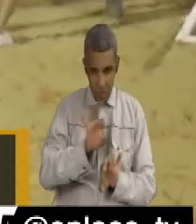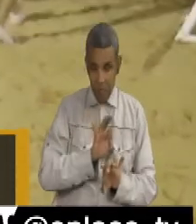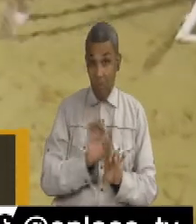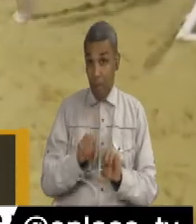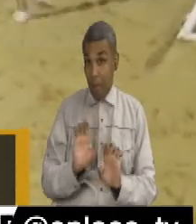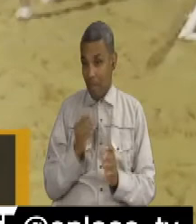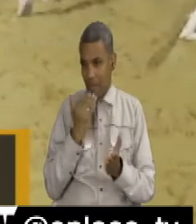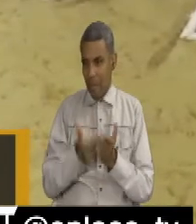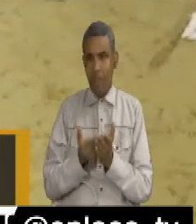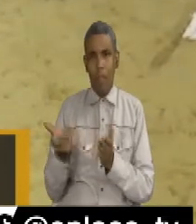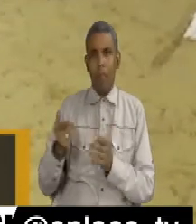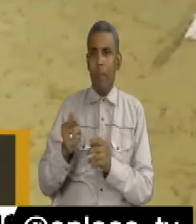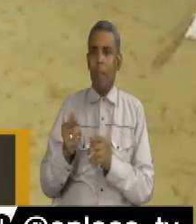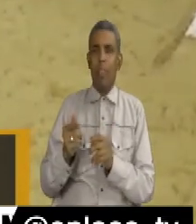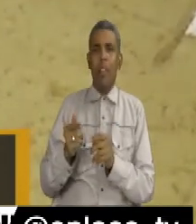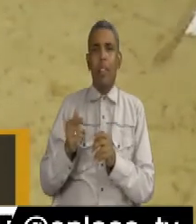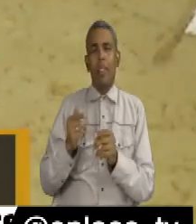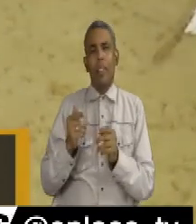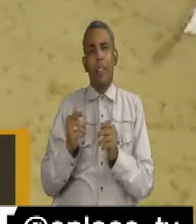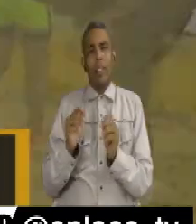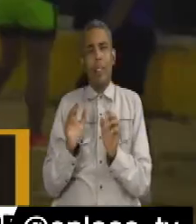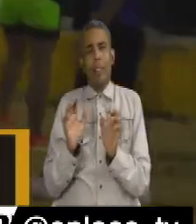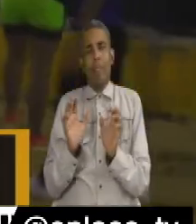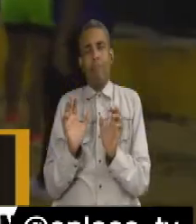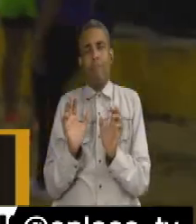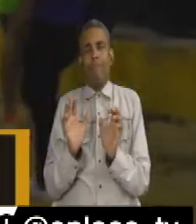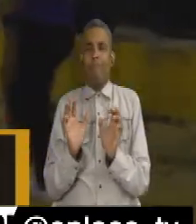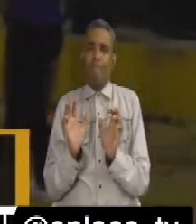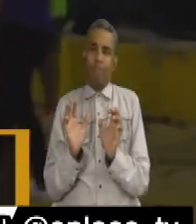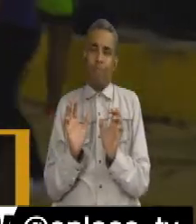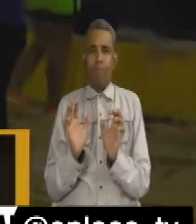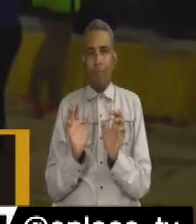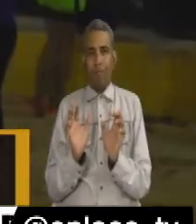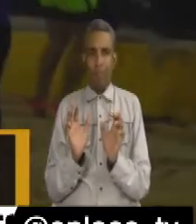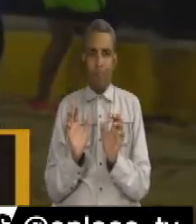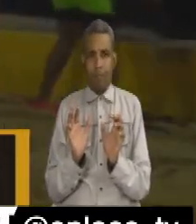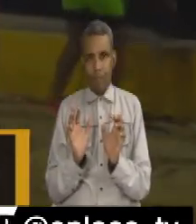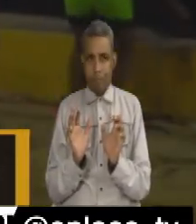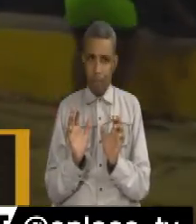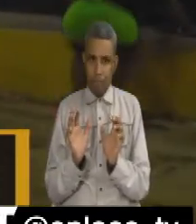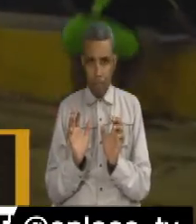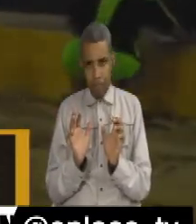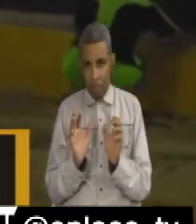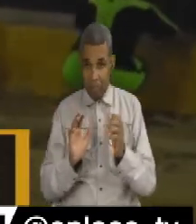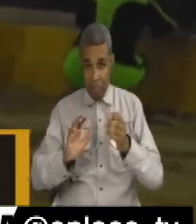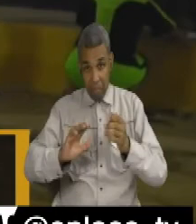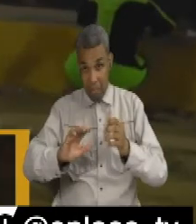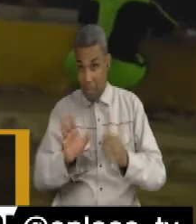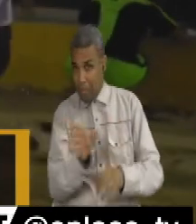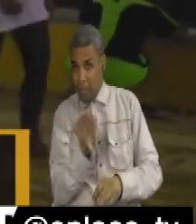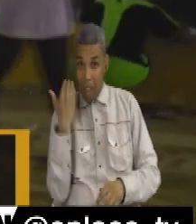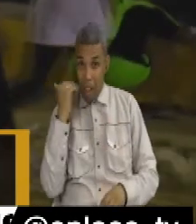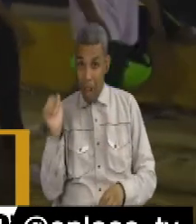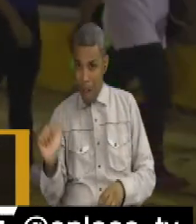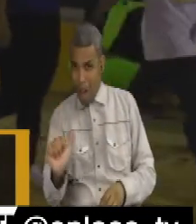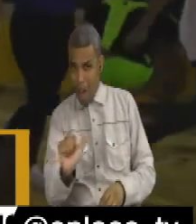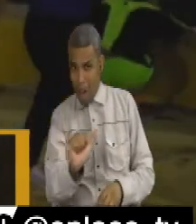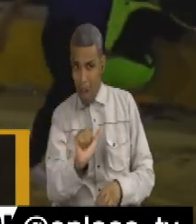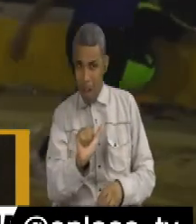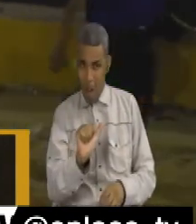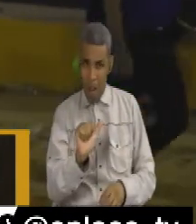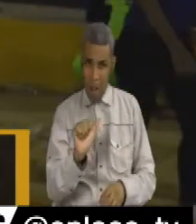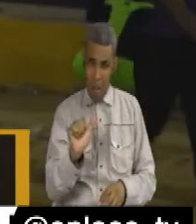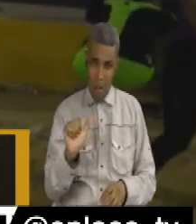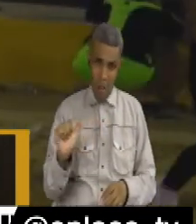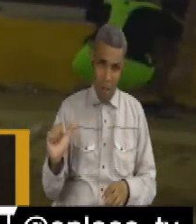nosotros tenemos en la ciudad y nos han dado la oportunidad de darles a la comunidad femenina y a los muchachos de las tres categorías